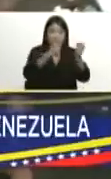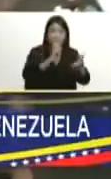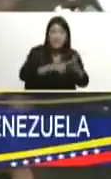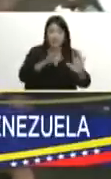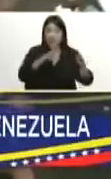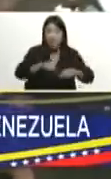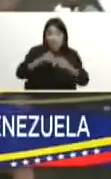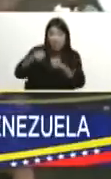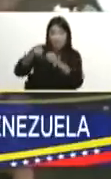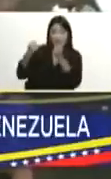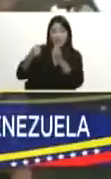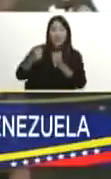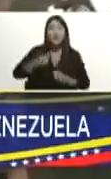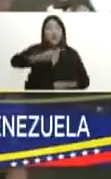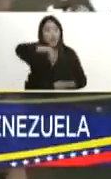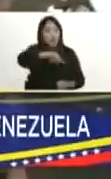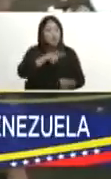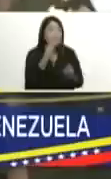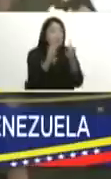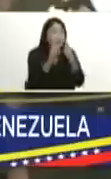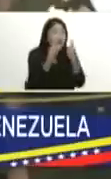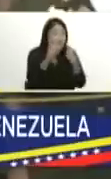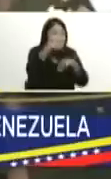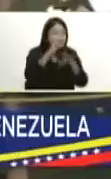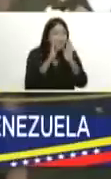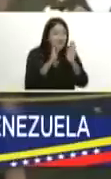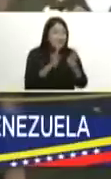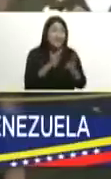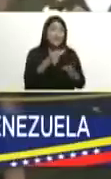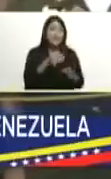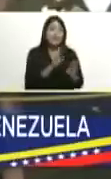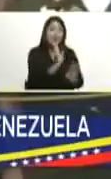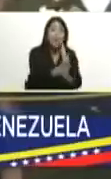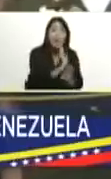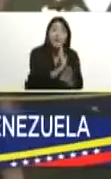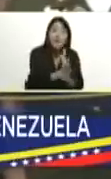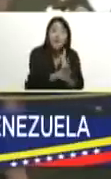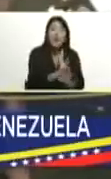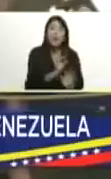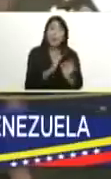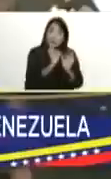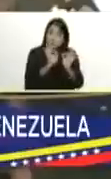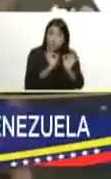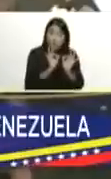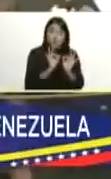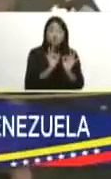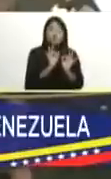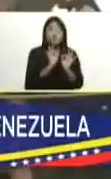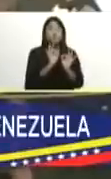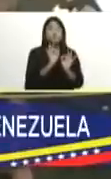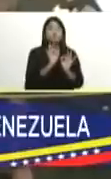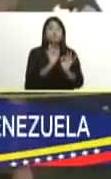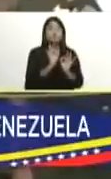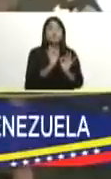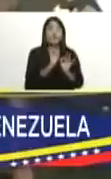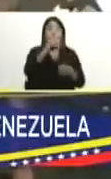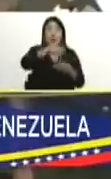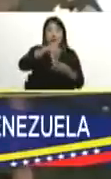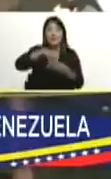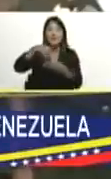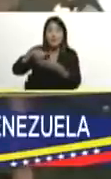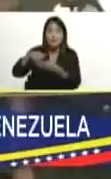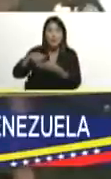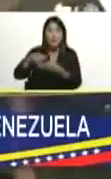estar asegurando la ejecución de esas elecciones como mandata, bueno,